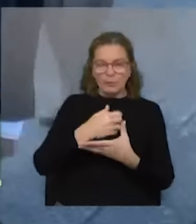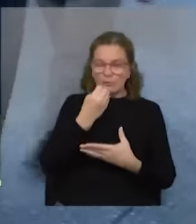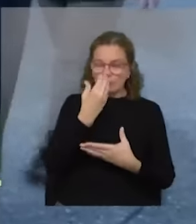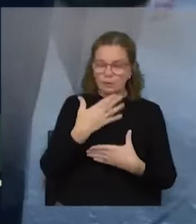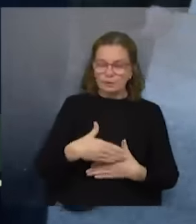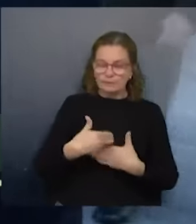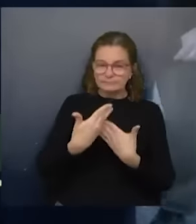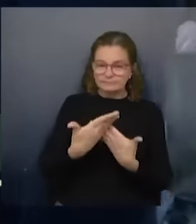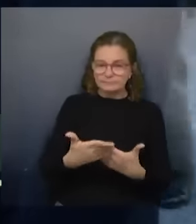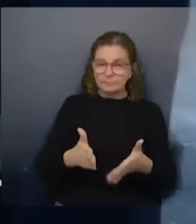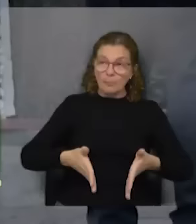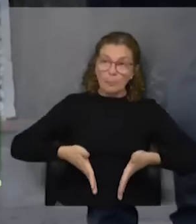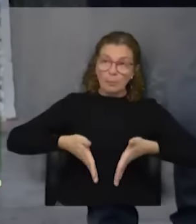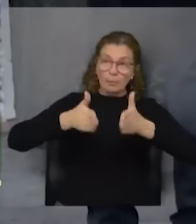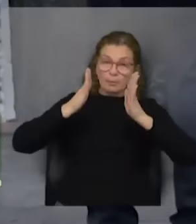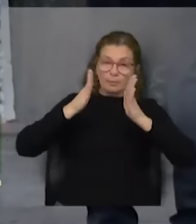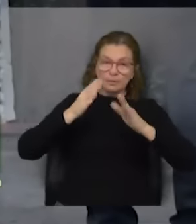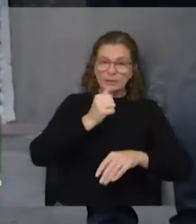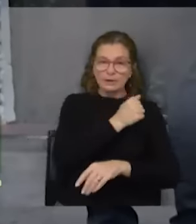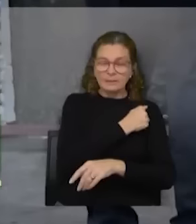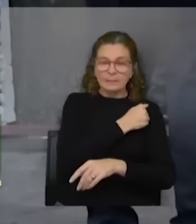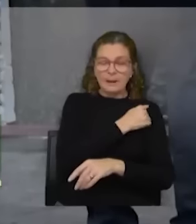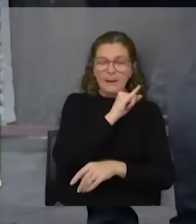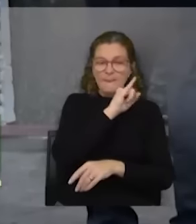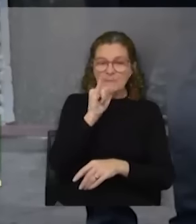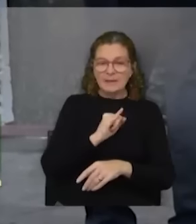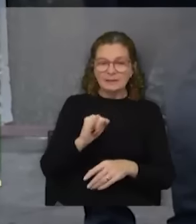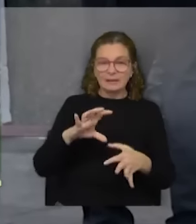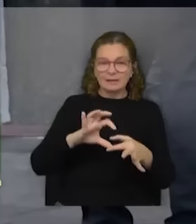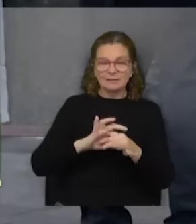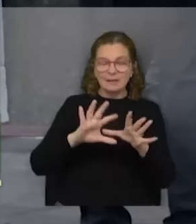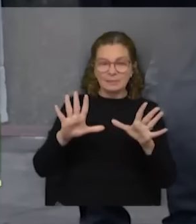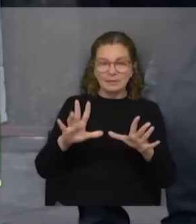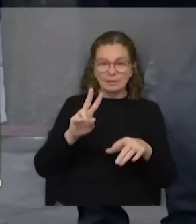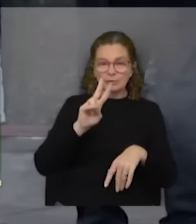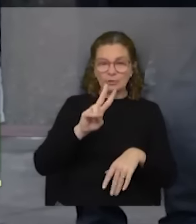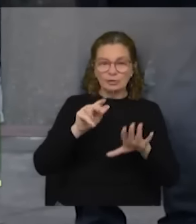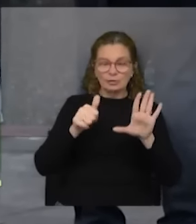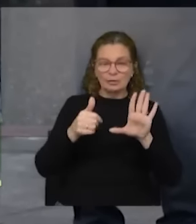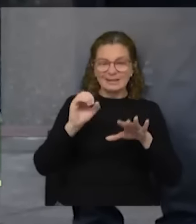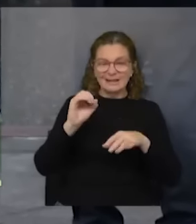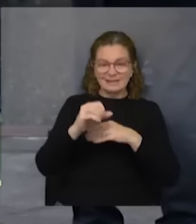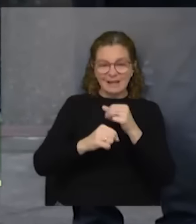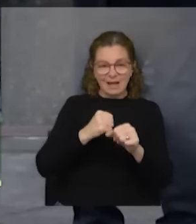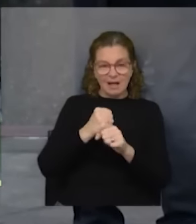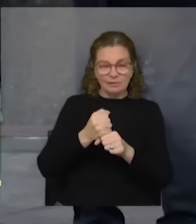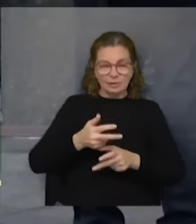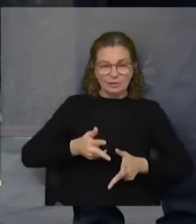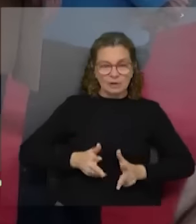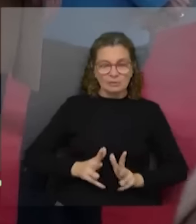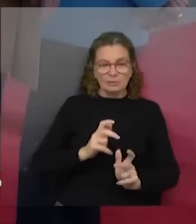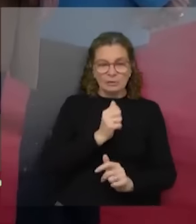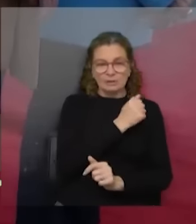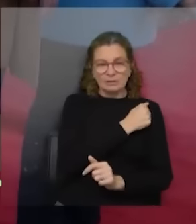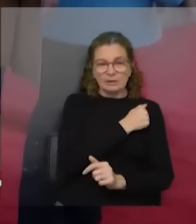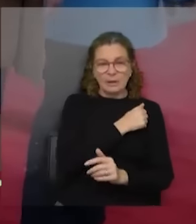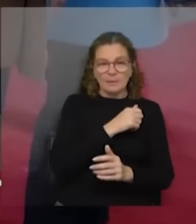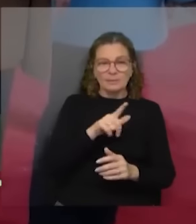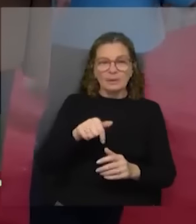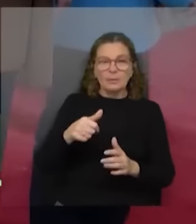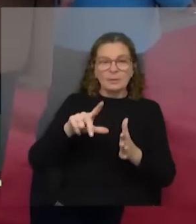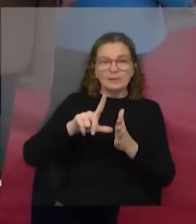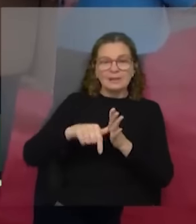floral al pie del monumento artigas en la plaza Independencia en conmemoración del 260 aniversario del natalicio del prce más tarde participó